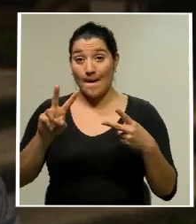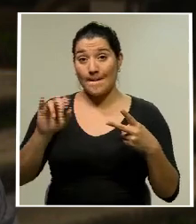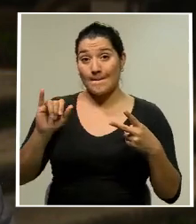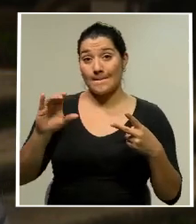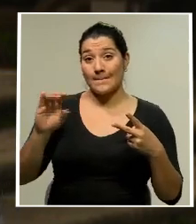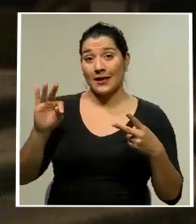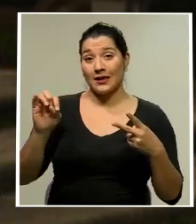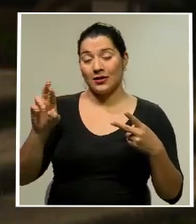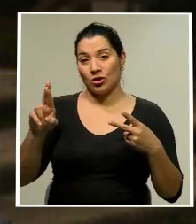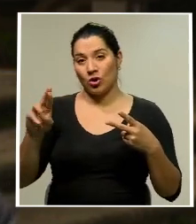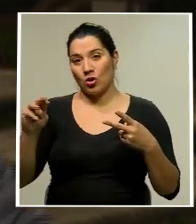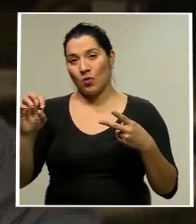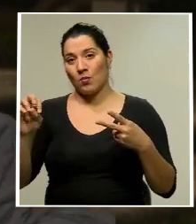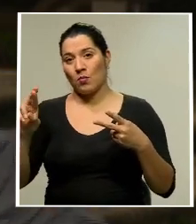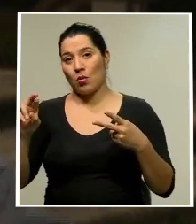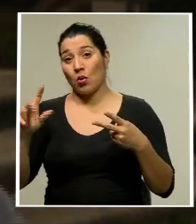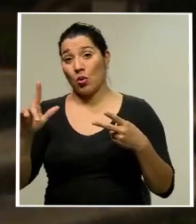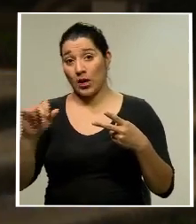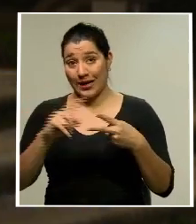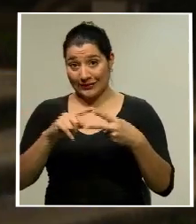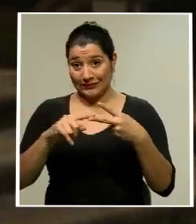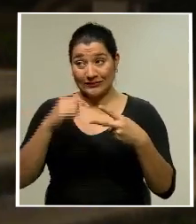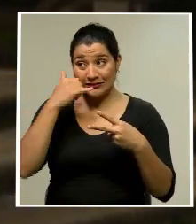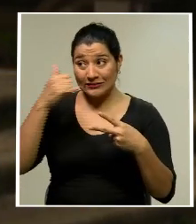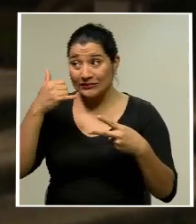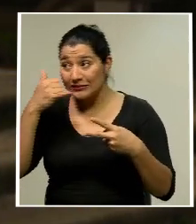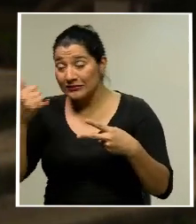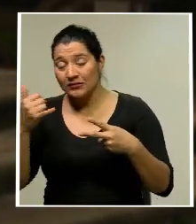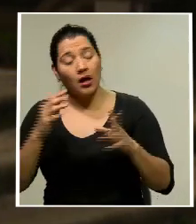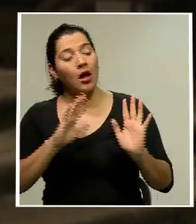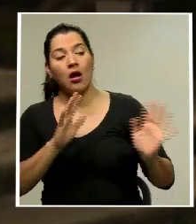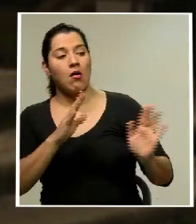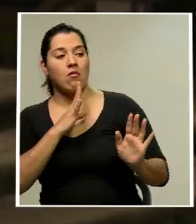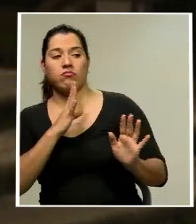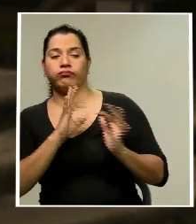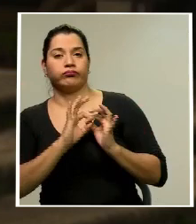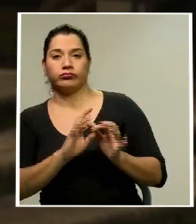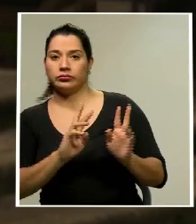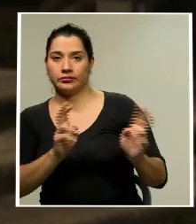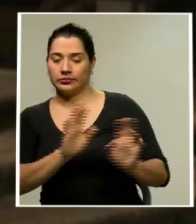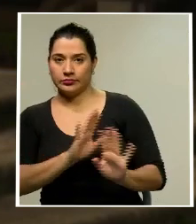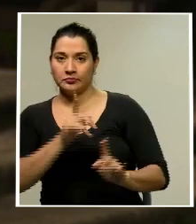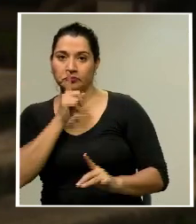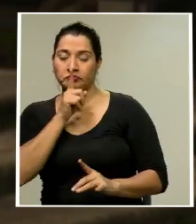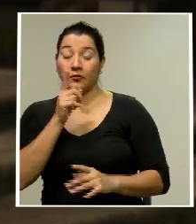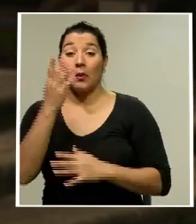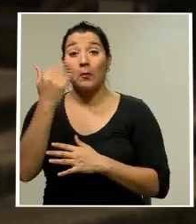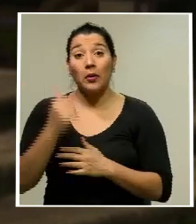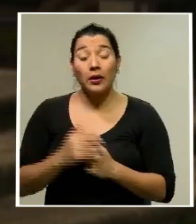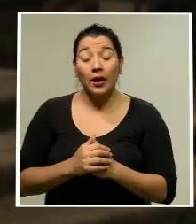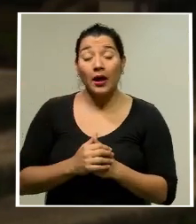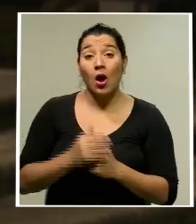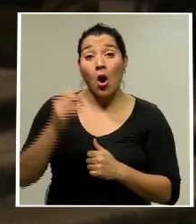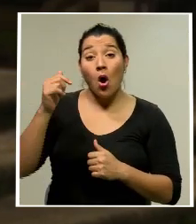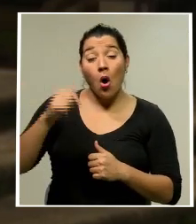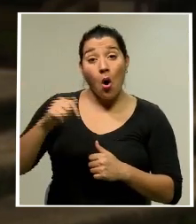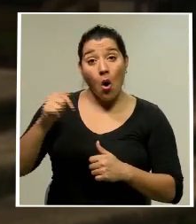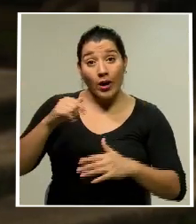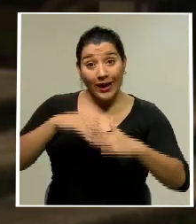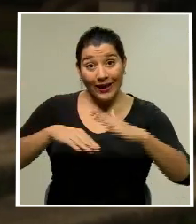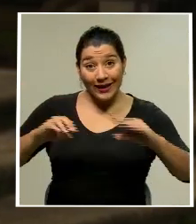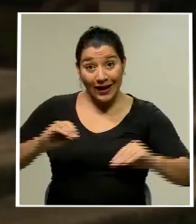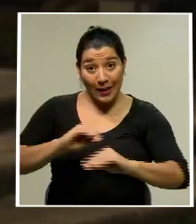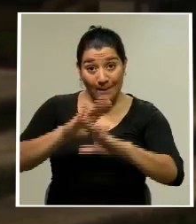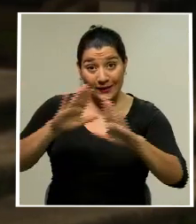nos dijeron vía telefónica que ellos particularmente no se iban a referir al caso, porque incluso en horas de la